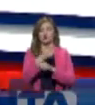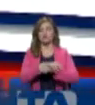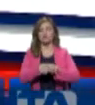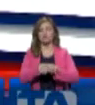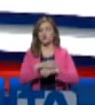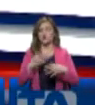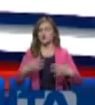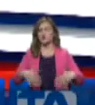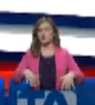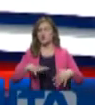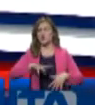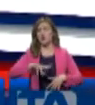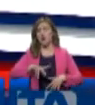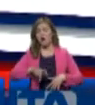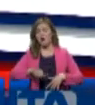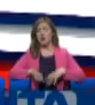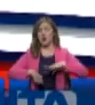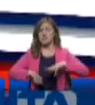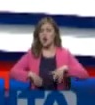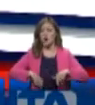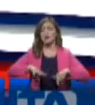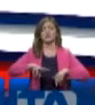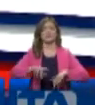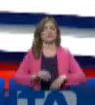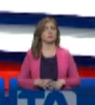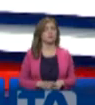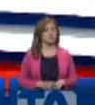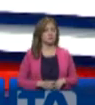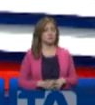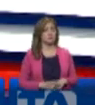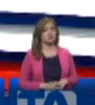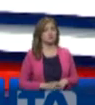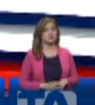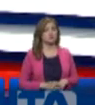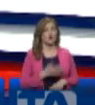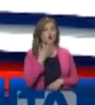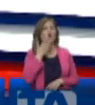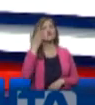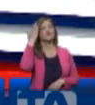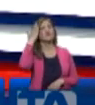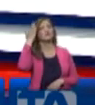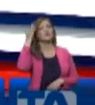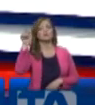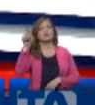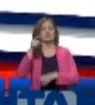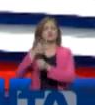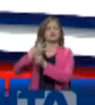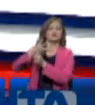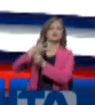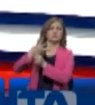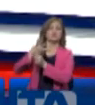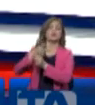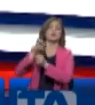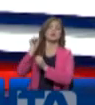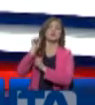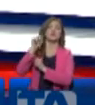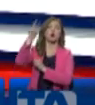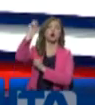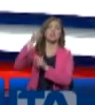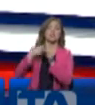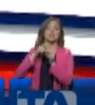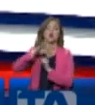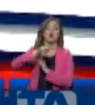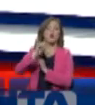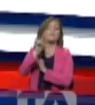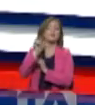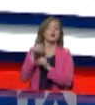cometer varios actos ilícitos. Uno de ellos quedó registrado en las cámaras de un local comercial ubicado en el norte de Quito, donde robaron